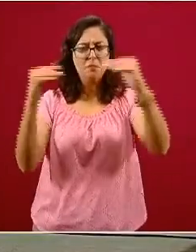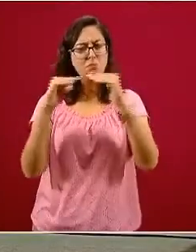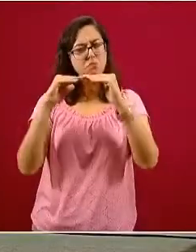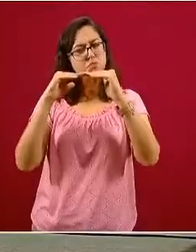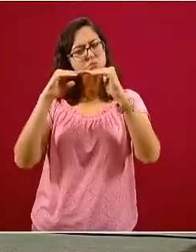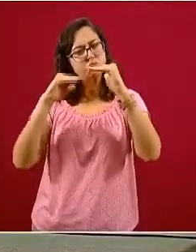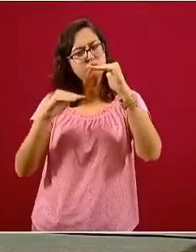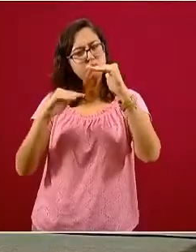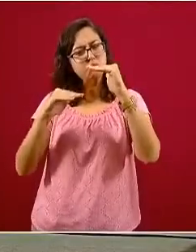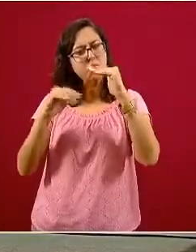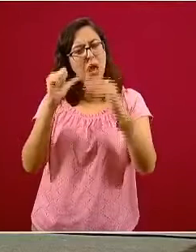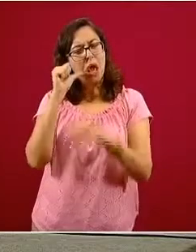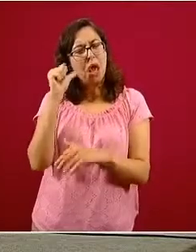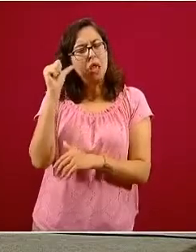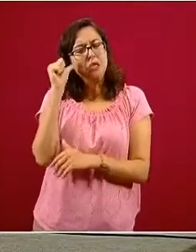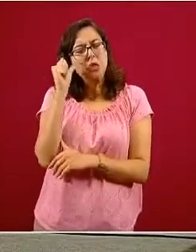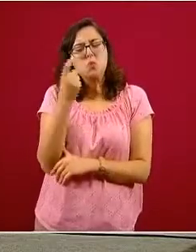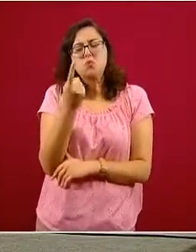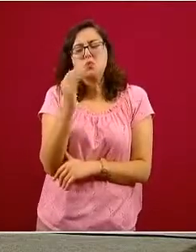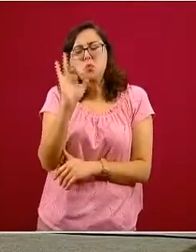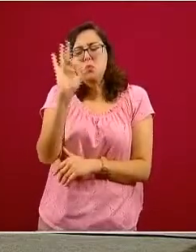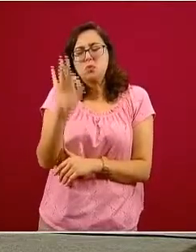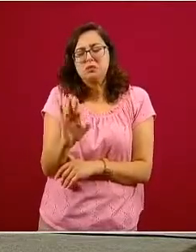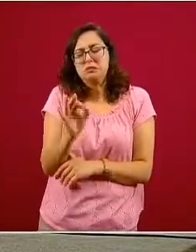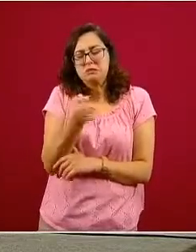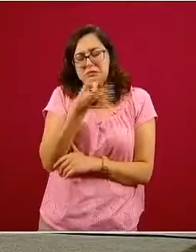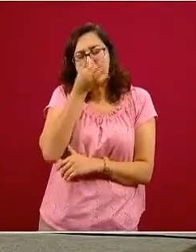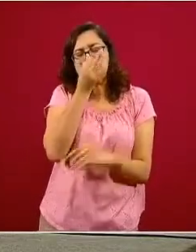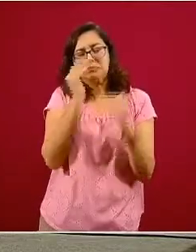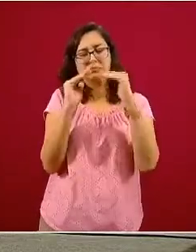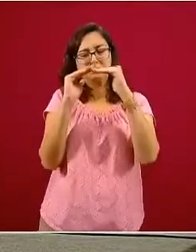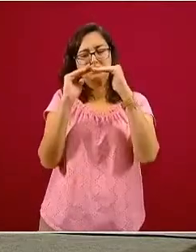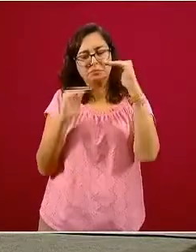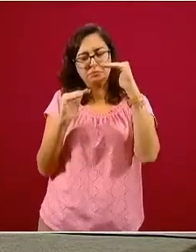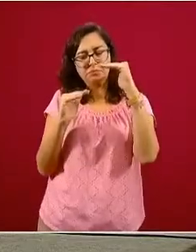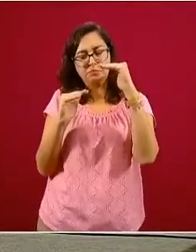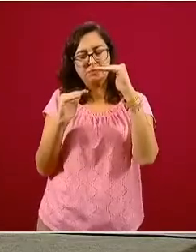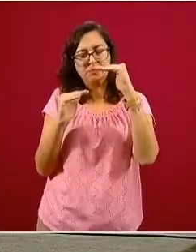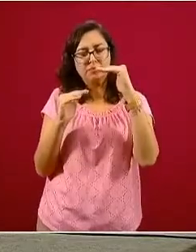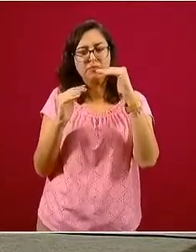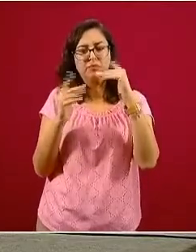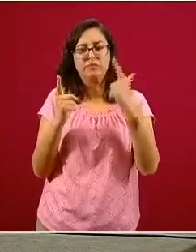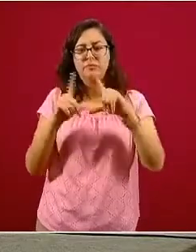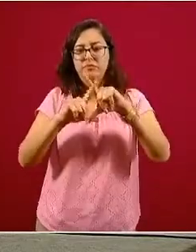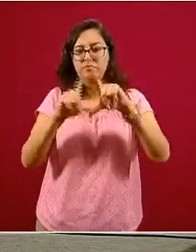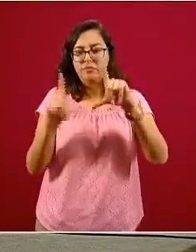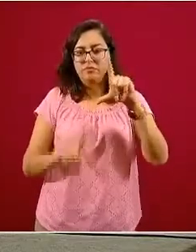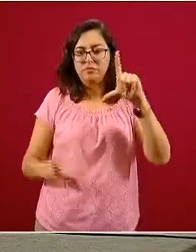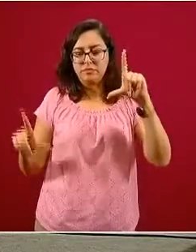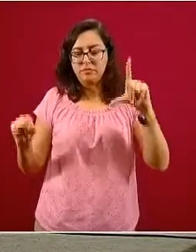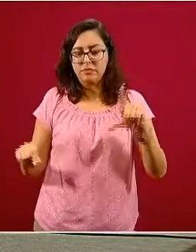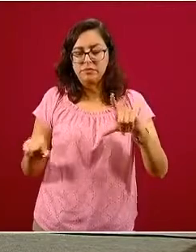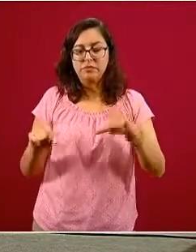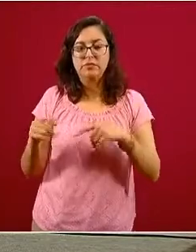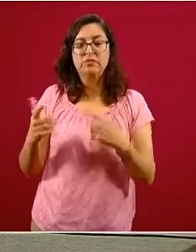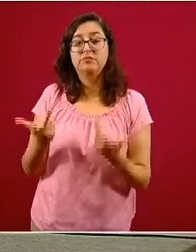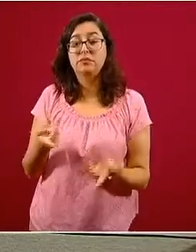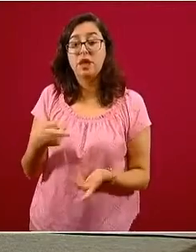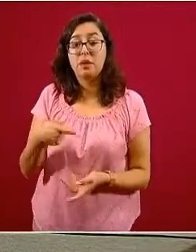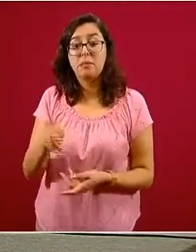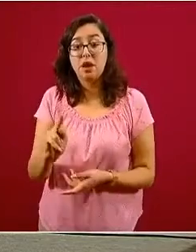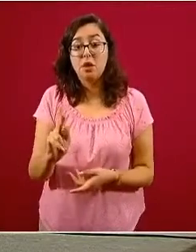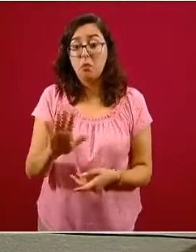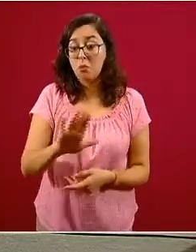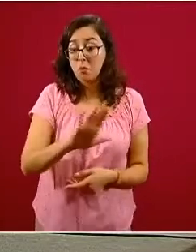apenas ni siquiera alcanzó el 1%, creo que está en 0.93 la tasa nacional, y el número